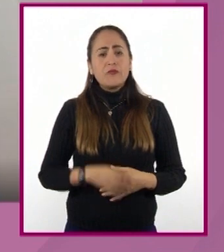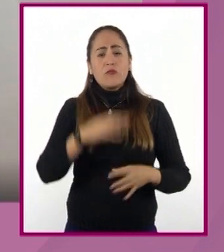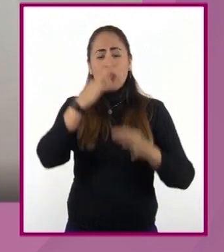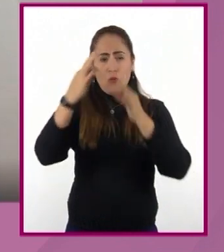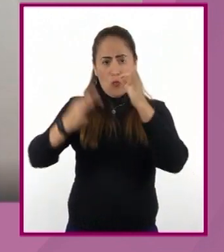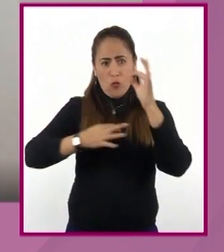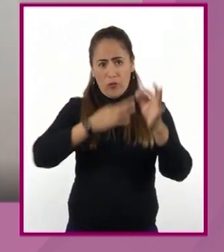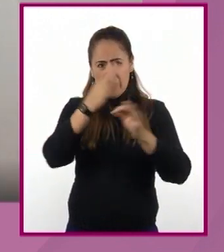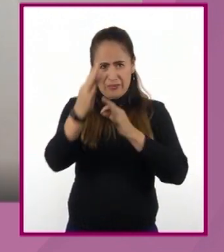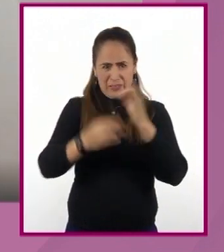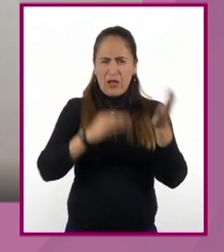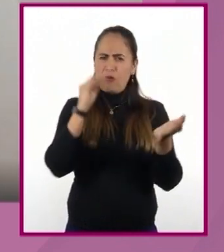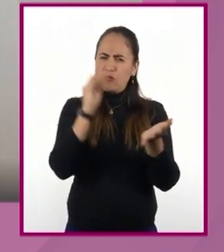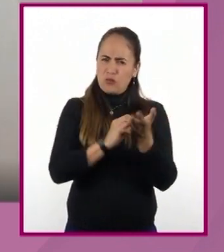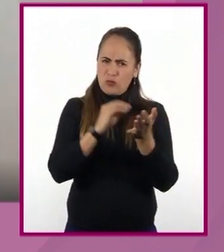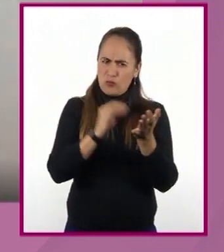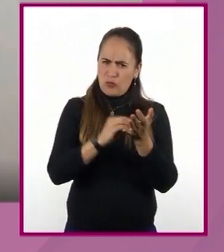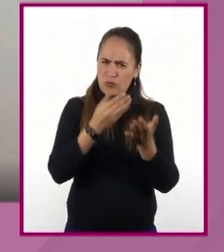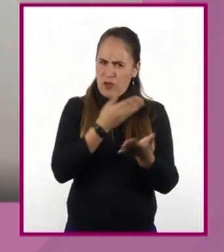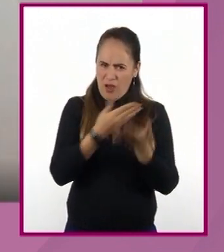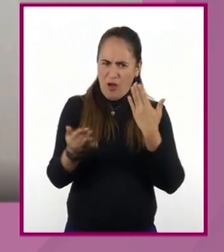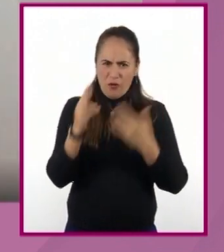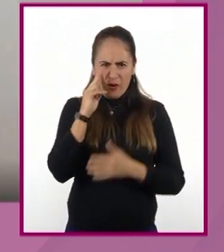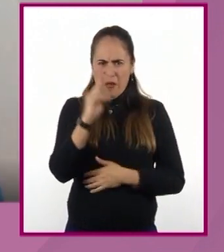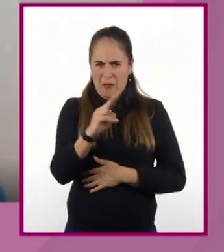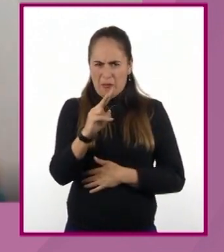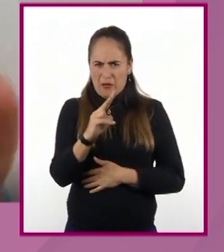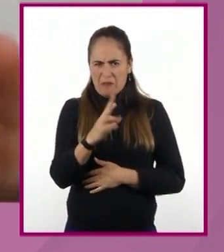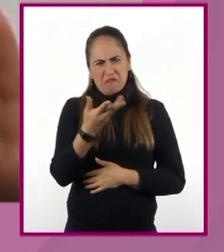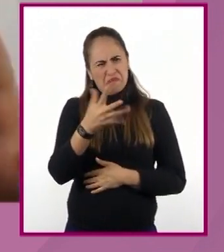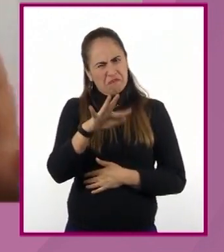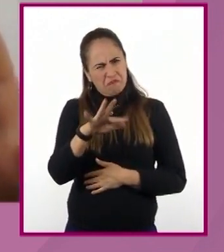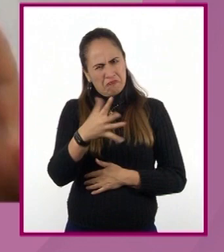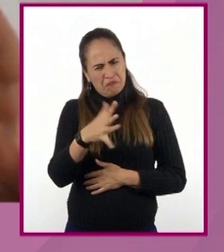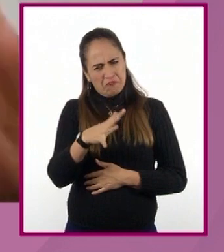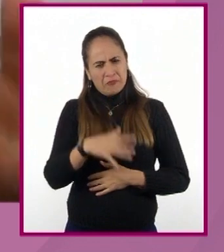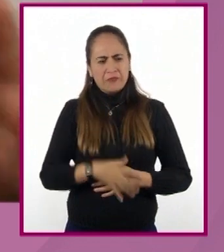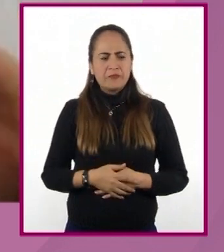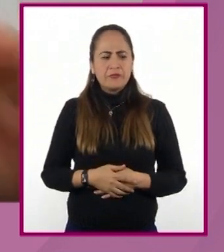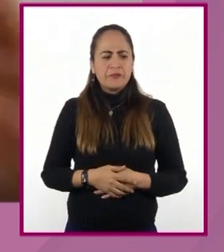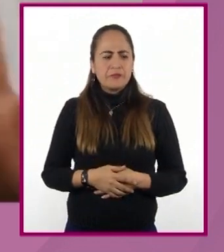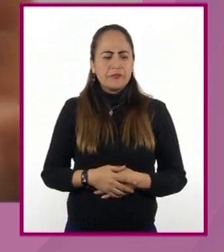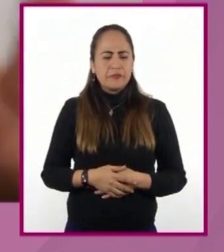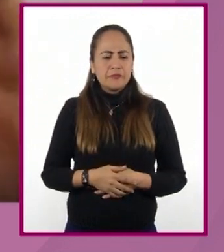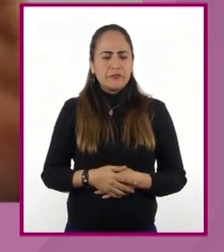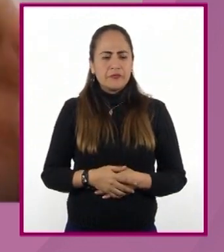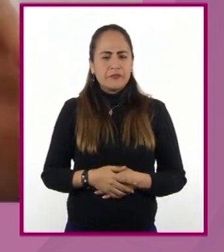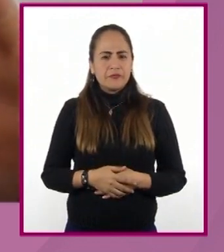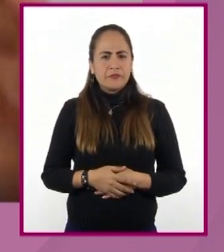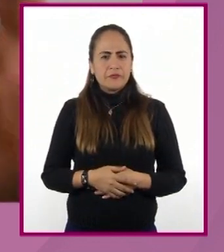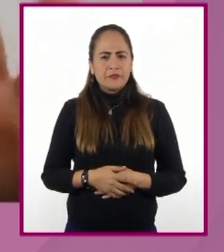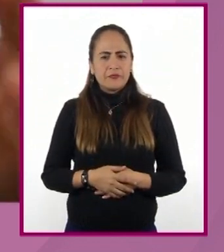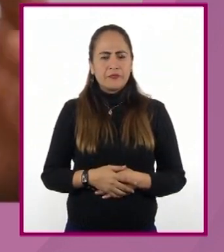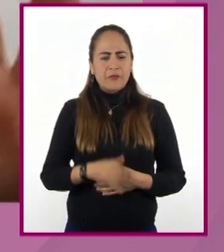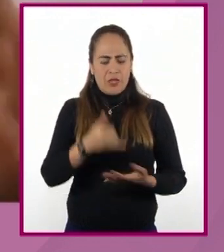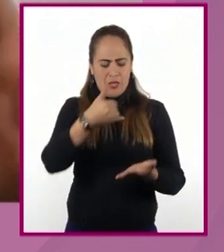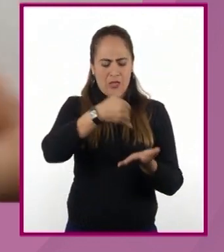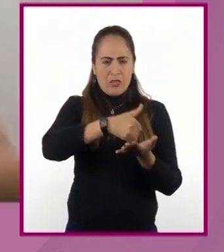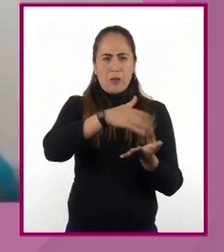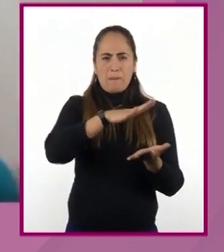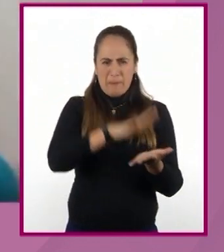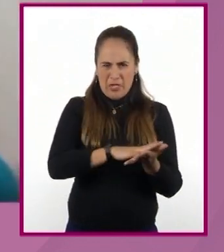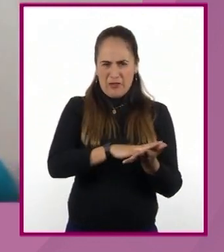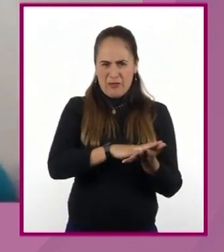conocemos ahorita, yo creo que propiamente justamente el descubrimiento de la imprenta con